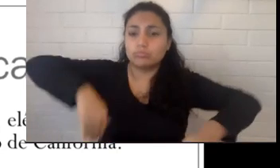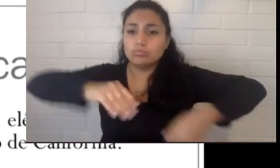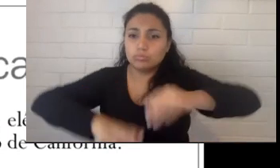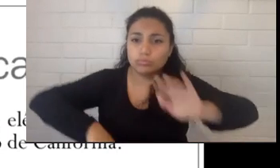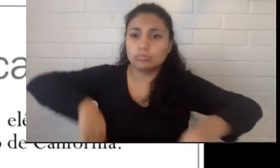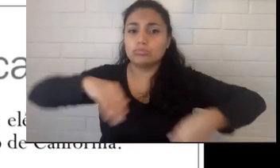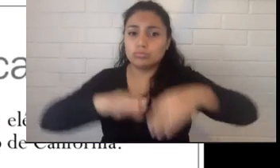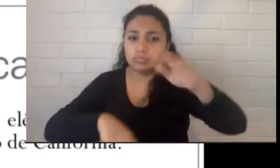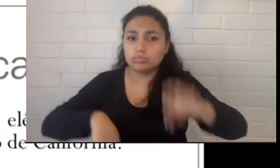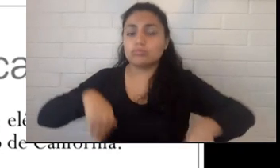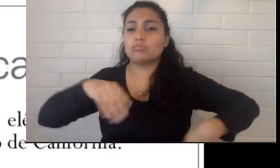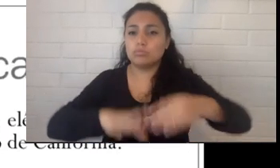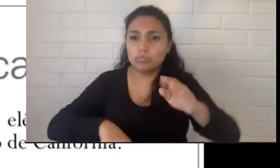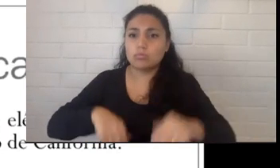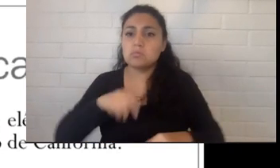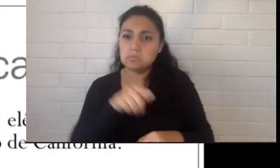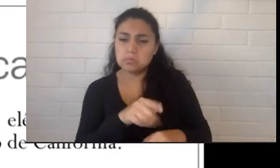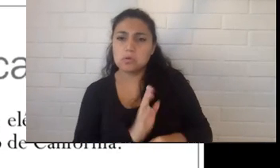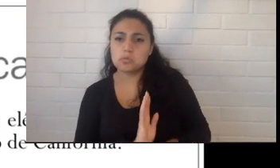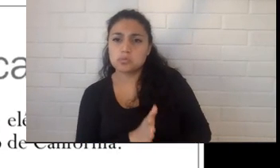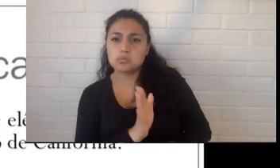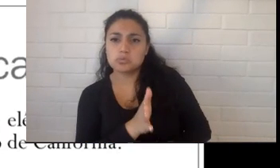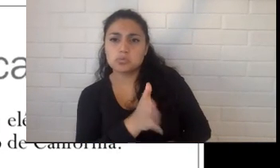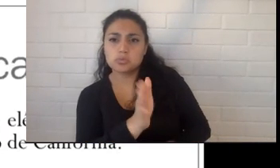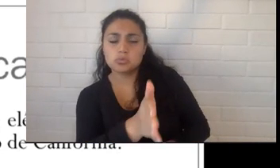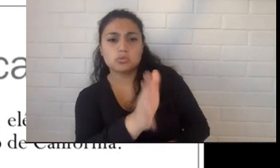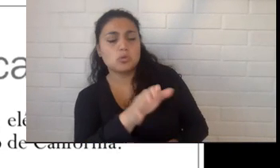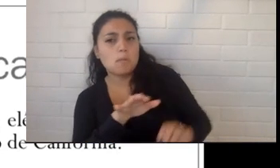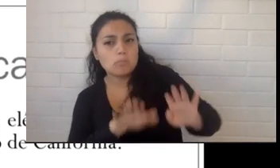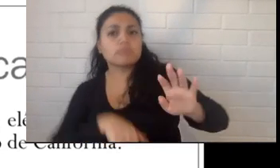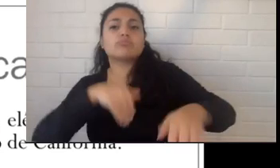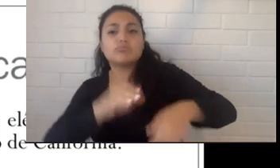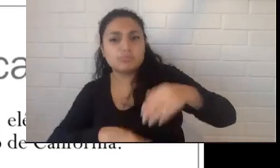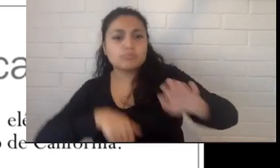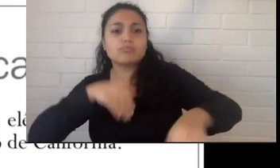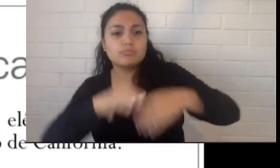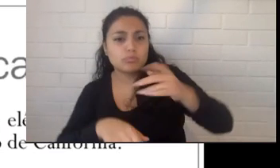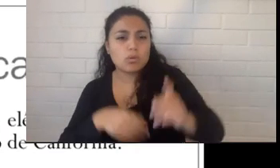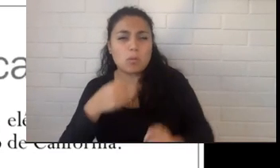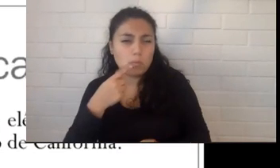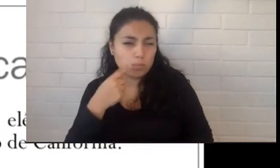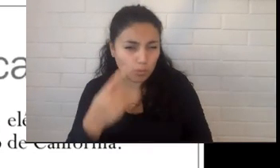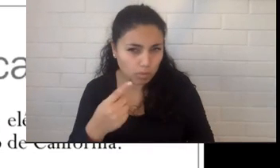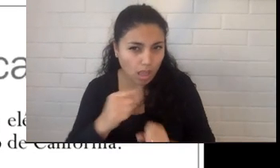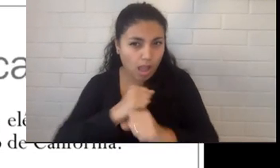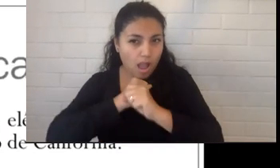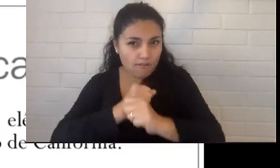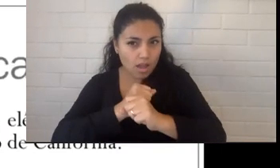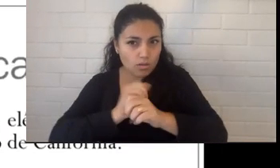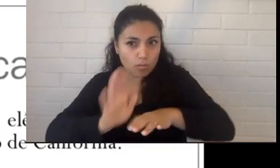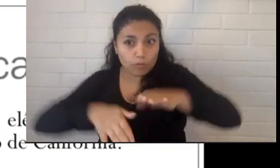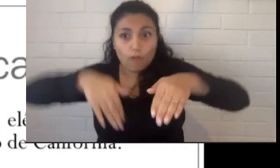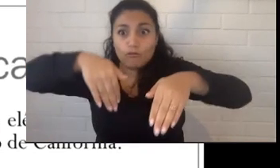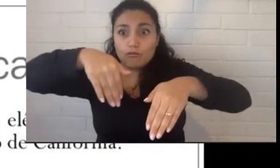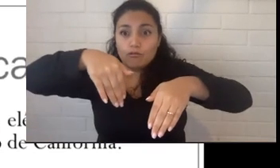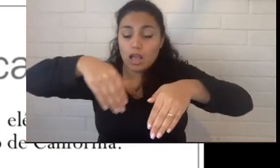encuentra constantemente en esa situación. Nosotros la pregunta que está, ¿el caballo deja de tocar en algún momento el suelo